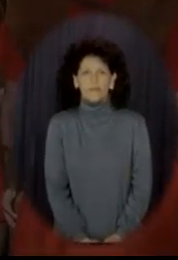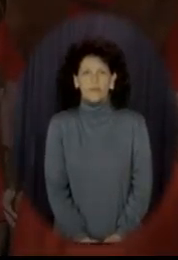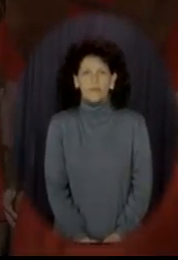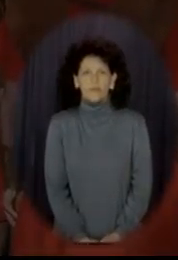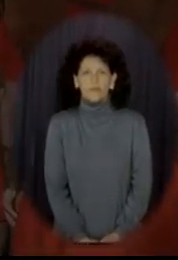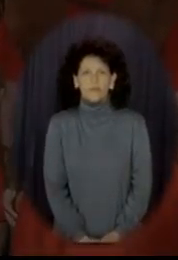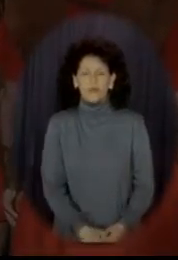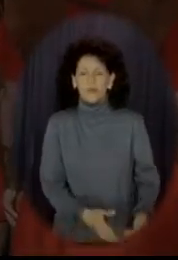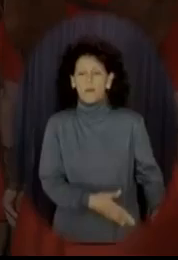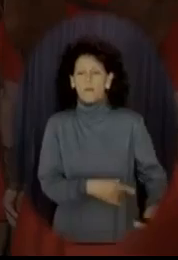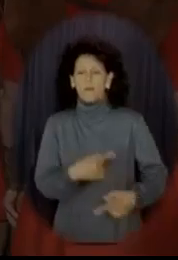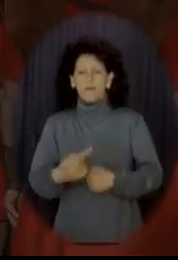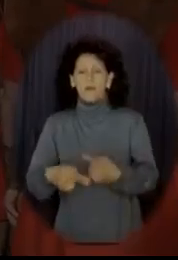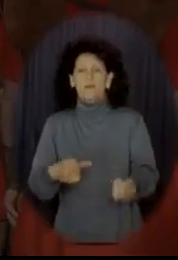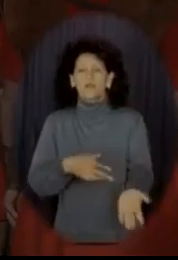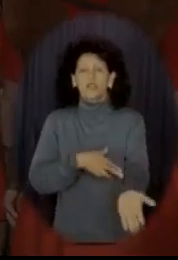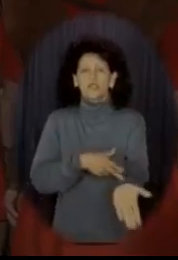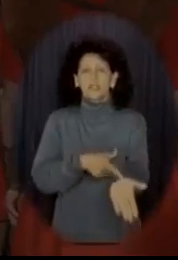¡Camina!